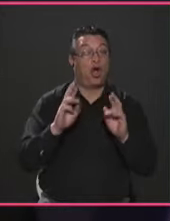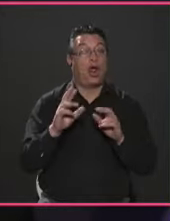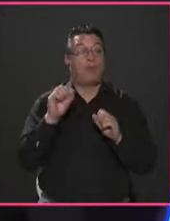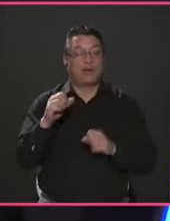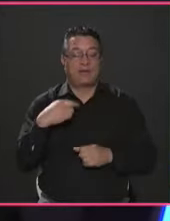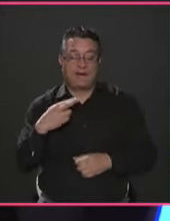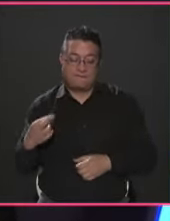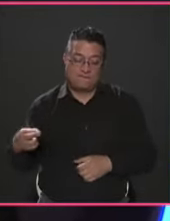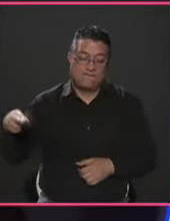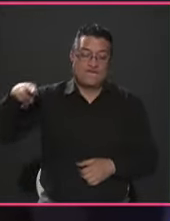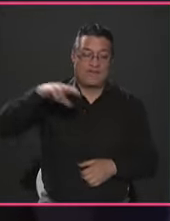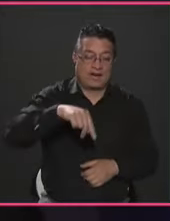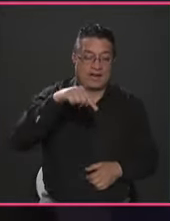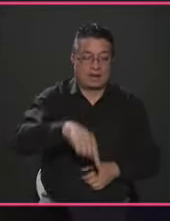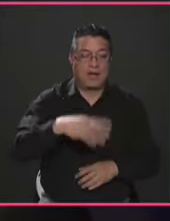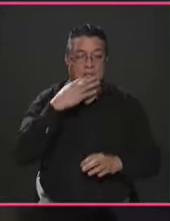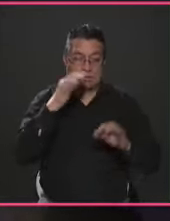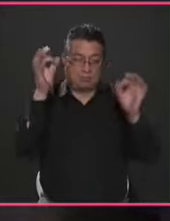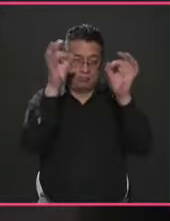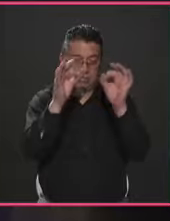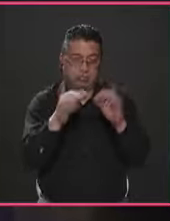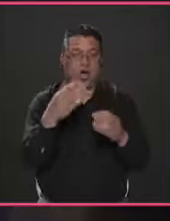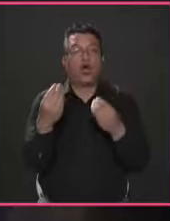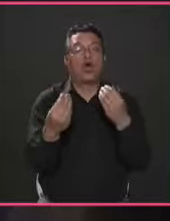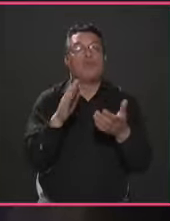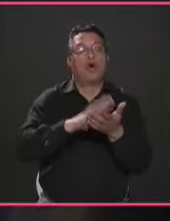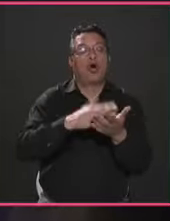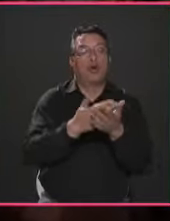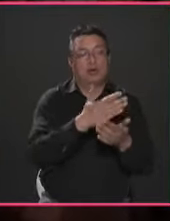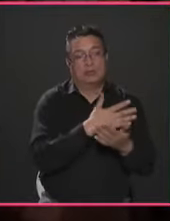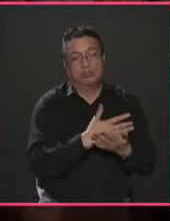explicarles lo sigue esto Muchas